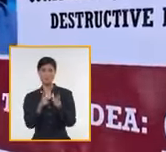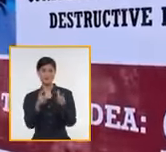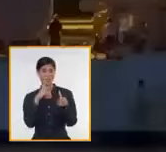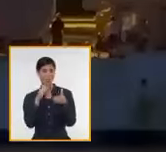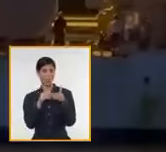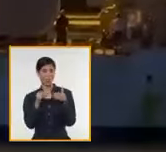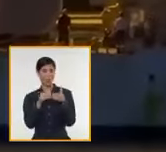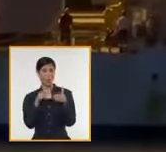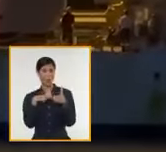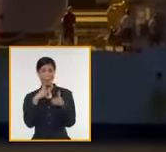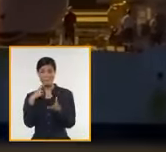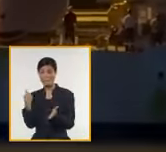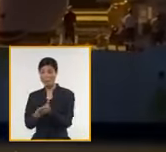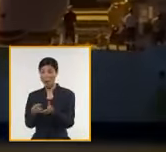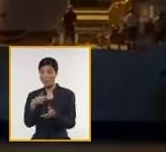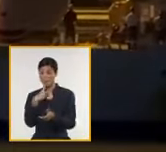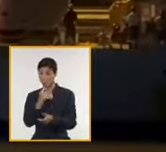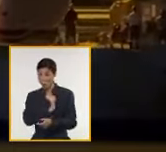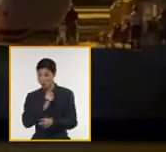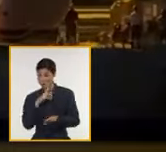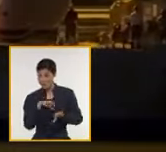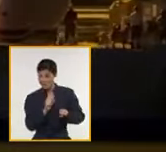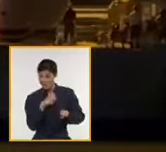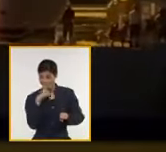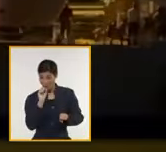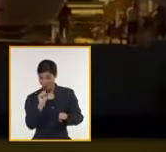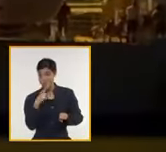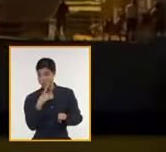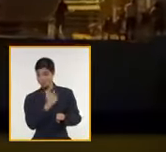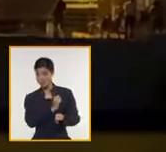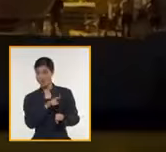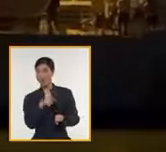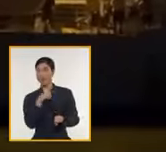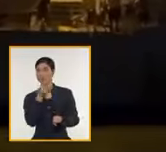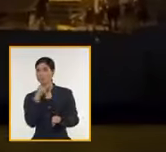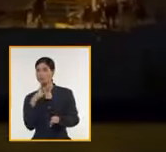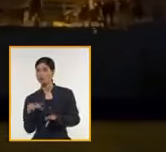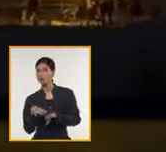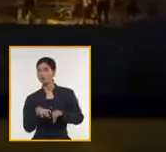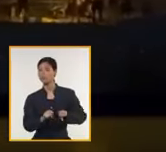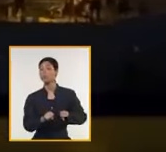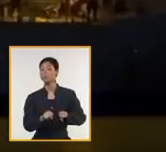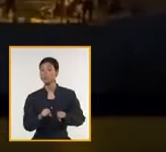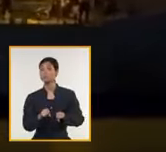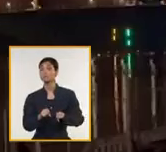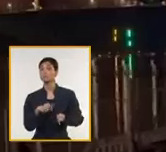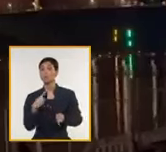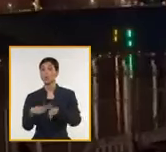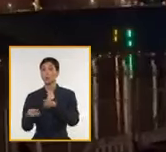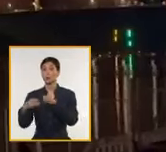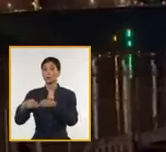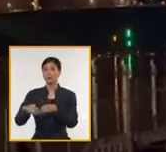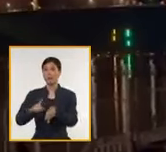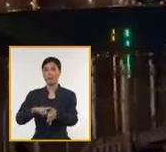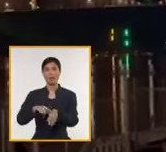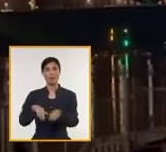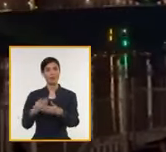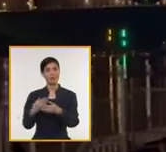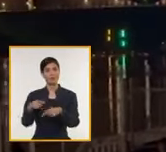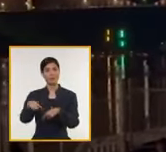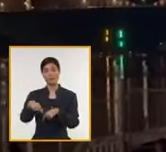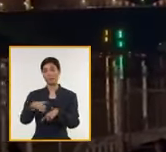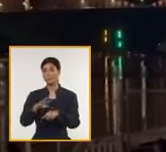captura. 3 buques lanzamisiles estadounidenses tienen previsto posicionarse en aguas internacionales en los próximos días, cercano al límite